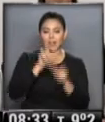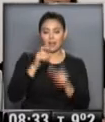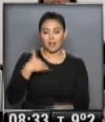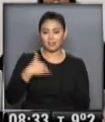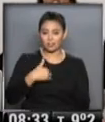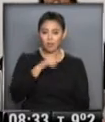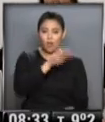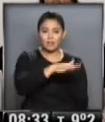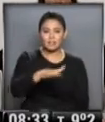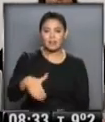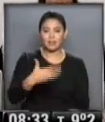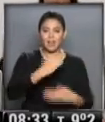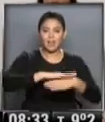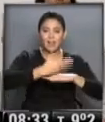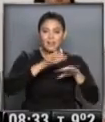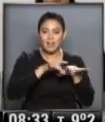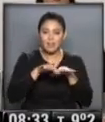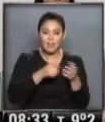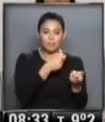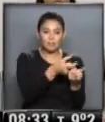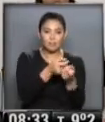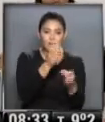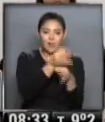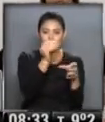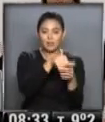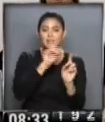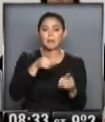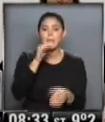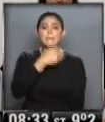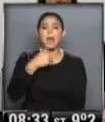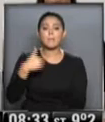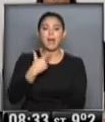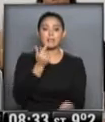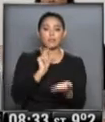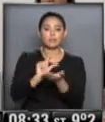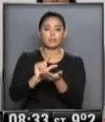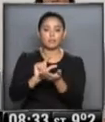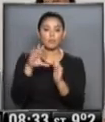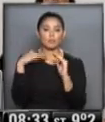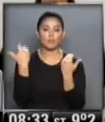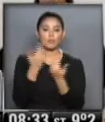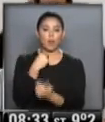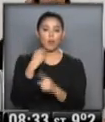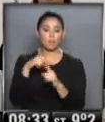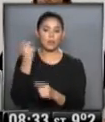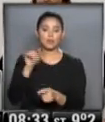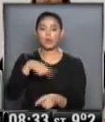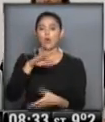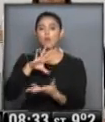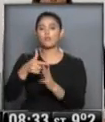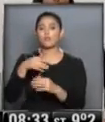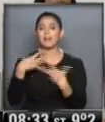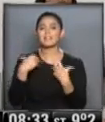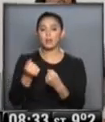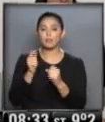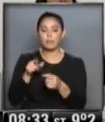los chicos que reciben la netbook en el colegio, a las mamás que reciben la asignación universal, a lo que ha mejorado el sistema de salud, a aquellos que querían